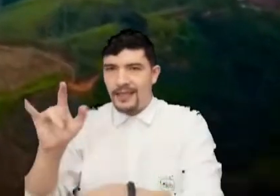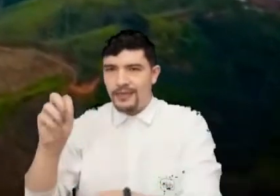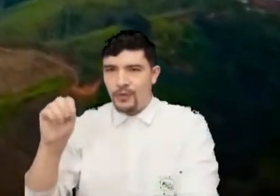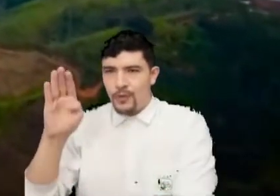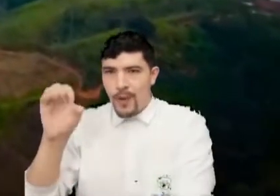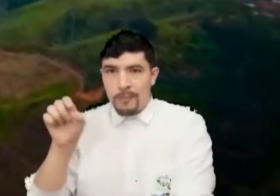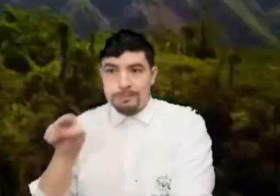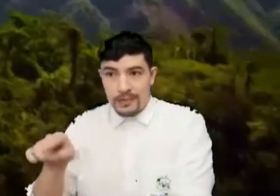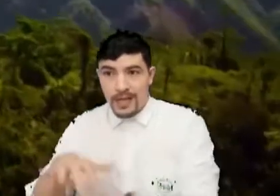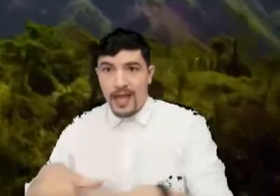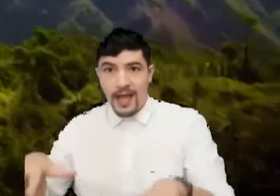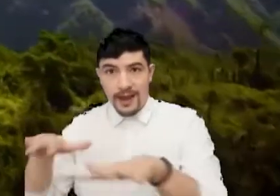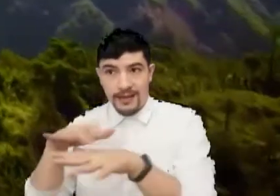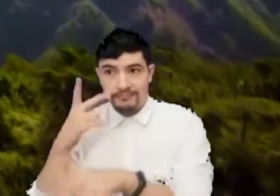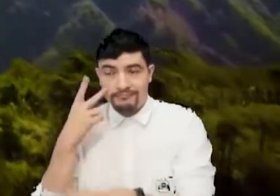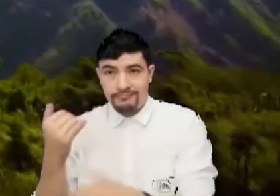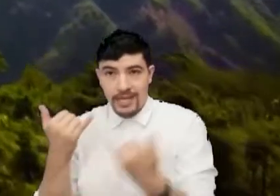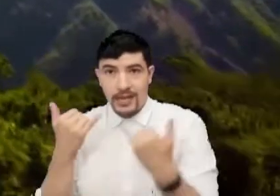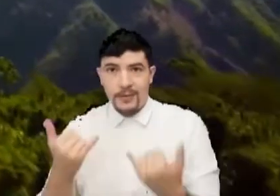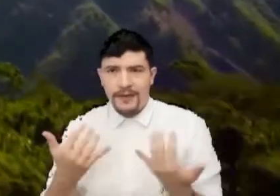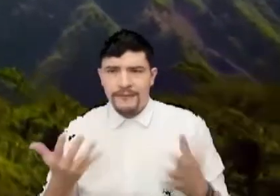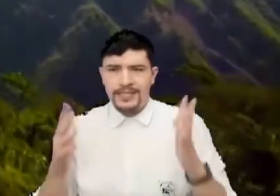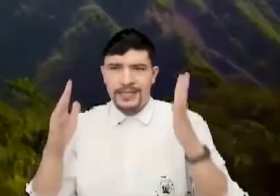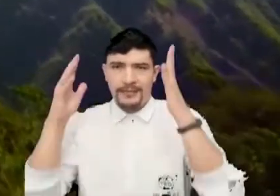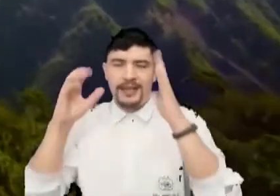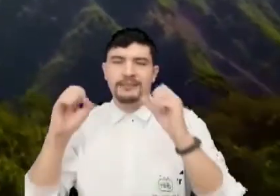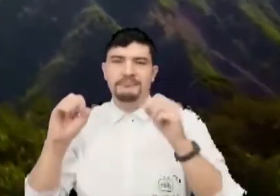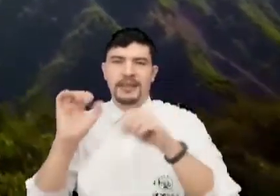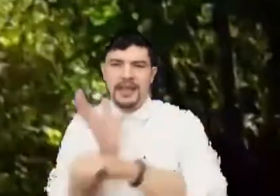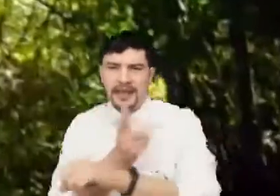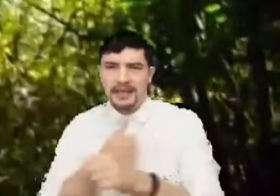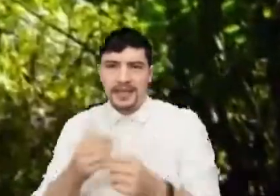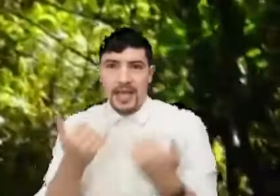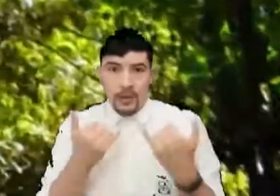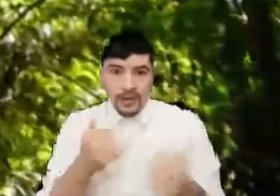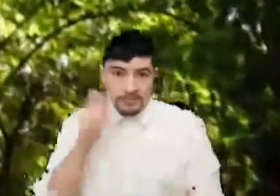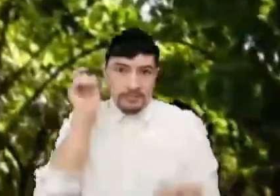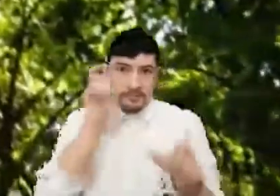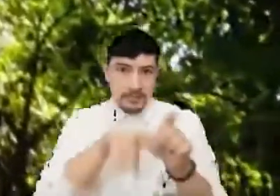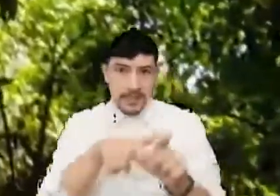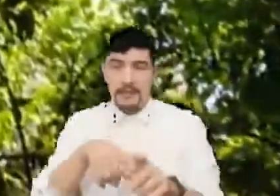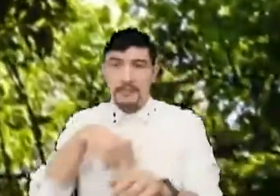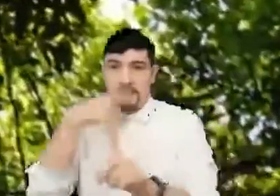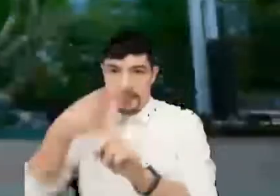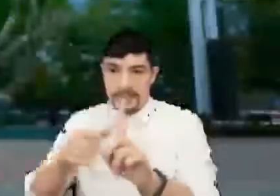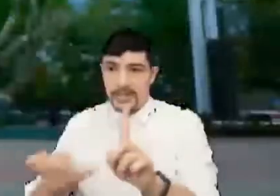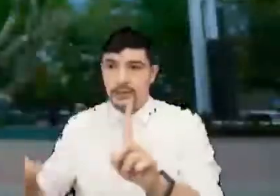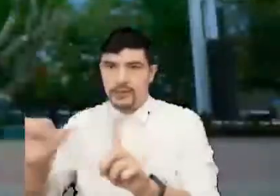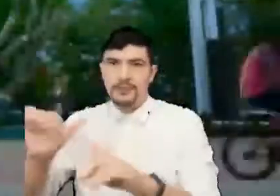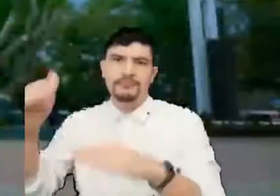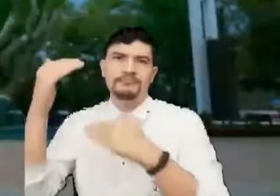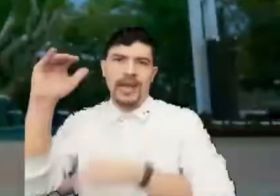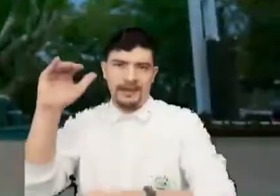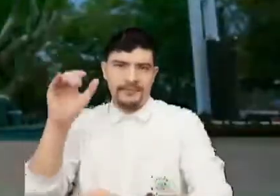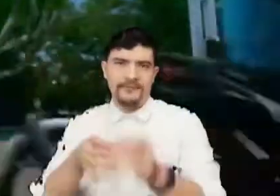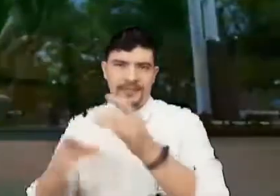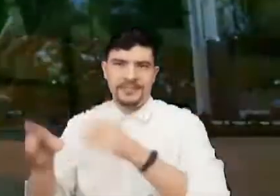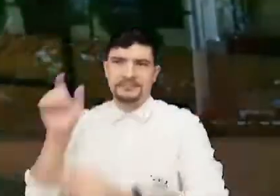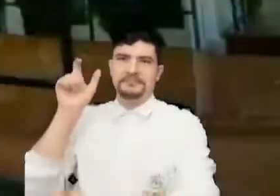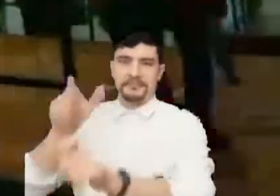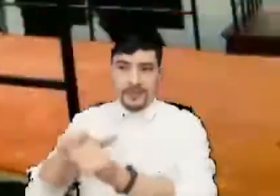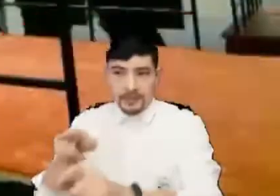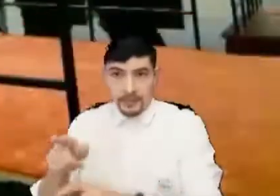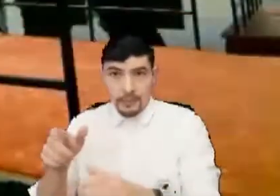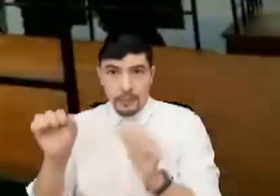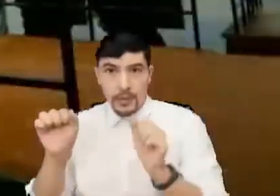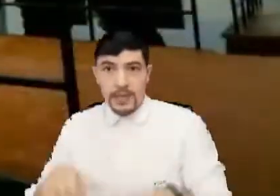COVID-19, desde ya y hasta el mes de agosto podrán postularse a este festival que busca destacar los diferentes talentos artísticos de